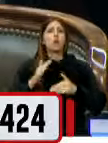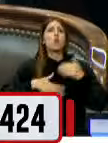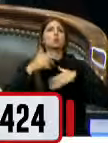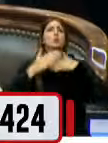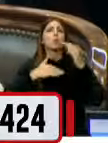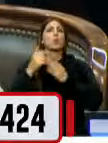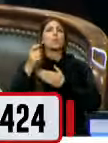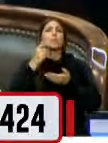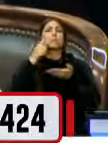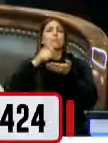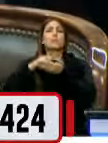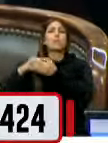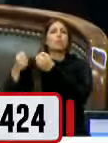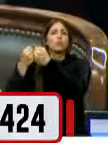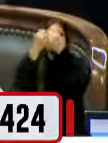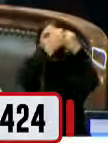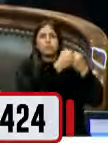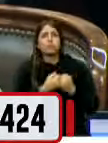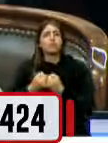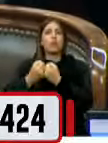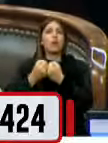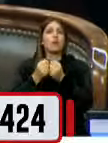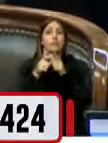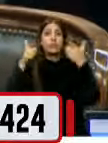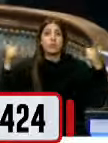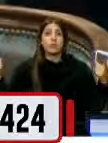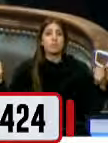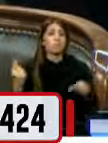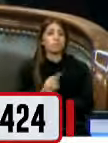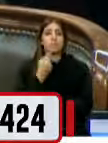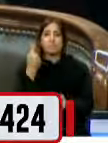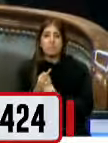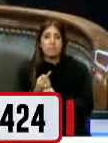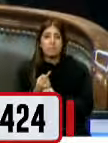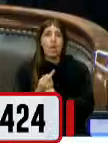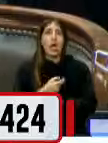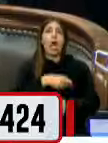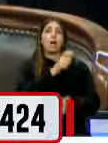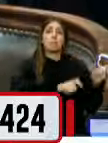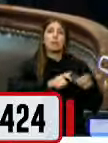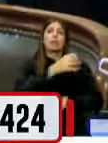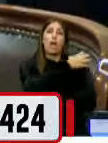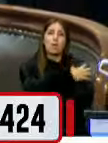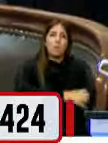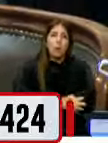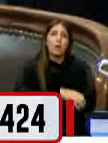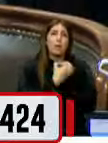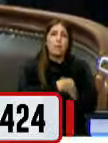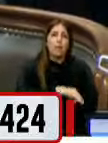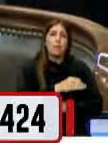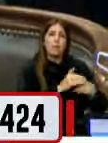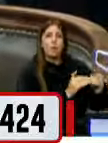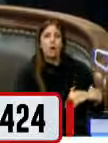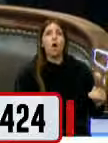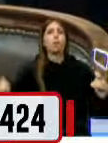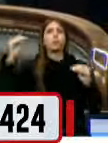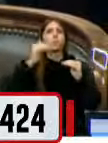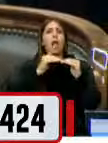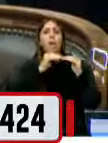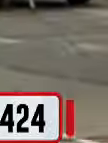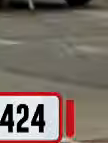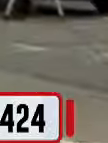comía tierra. Ese es el sueño de Milei y ese es el sueño que tenemos que impedir. Claro. Dani. No, última reflexión? Sí, primero, decir, realmente